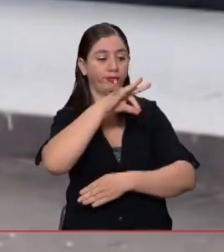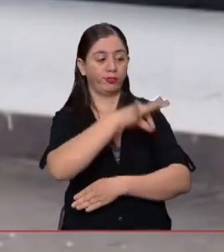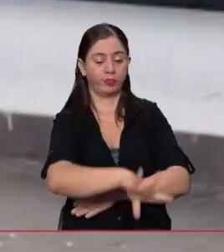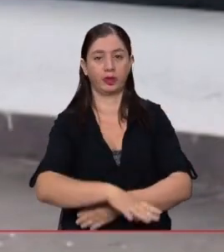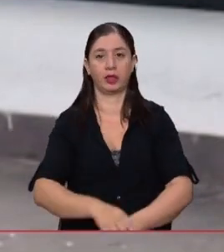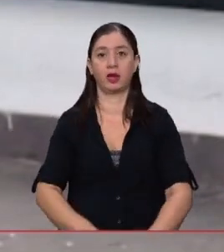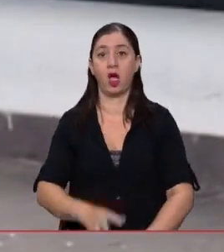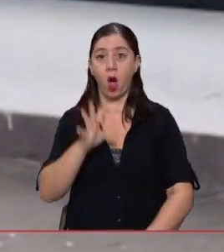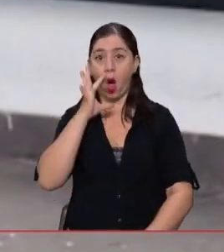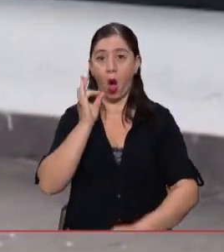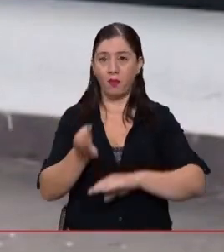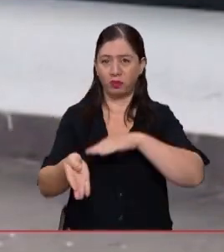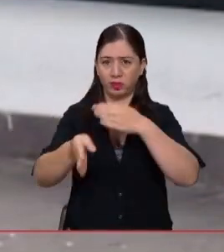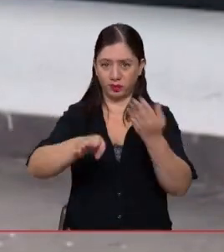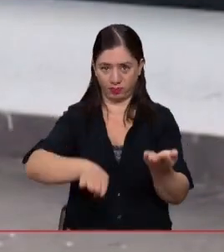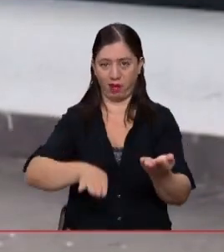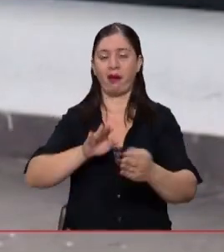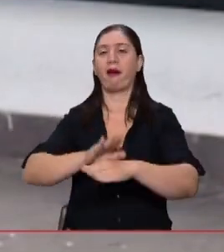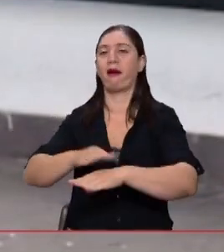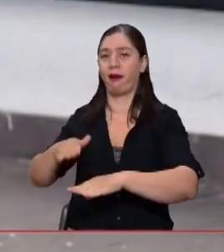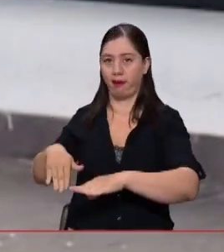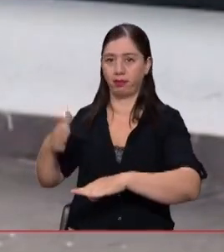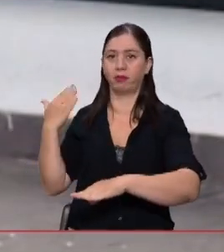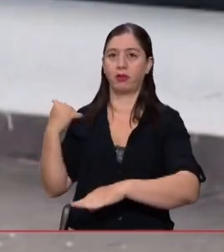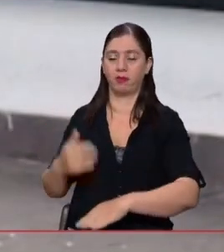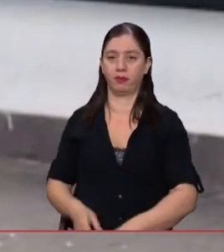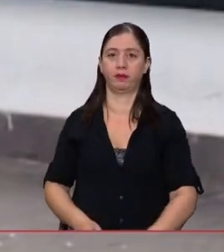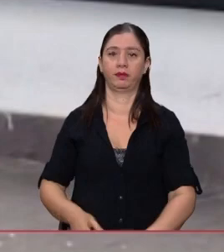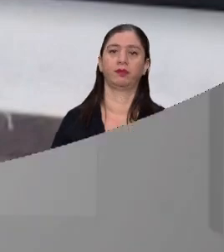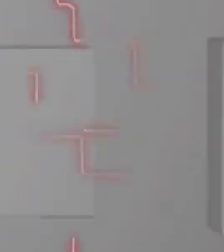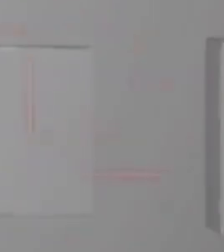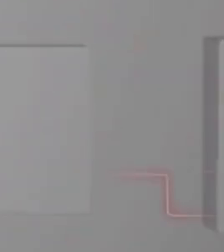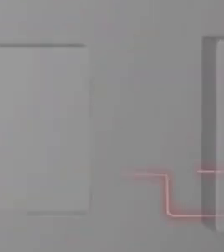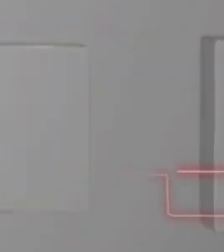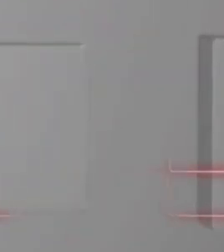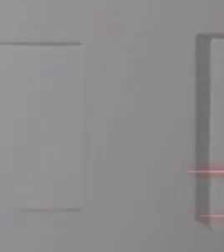occiso registra antecedentes judiciales por los delitos de homicidio y hurto calificado.